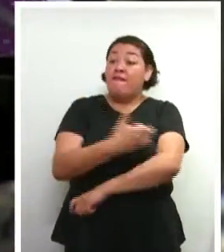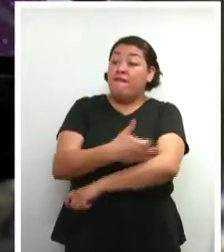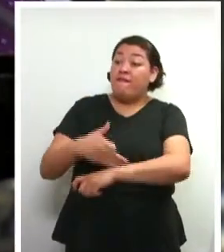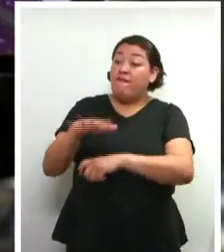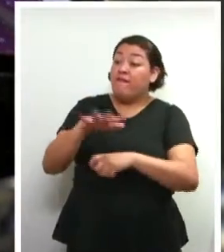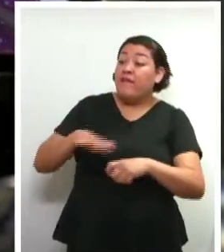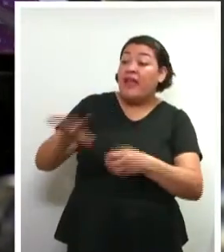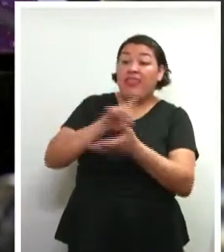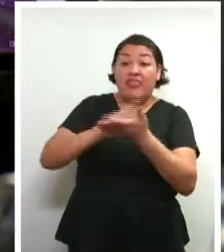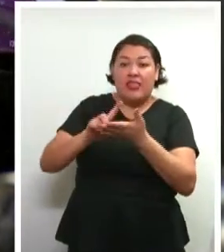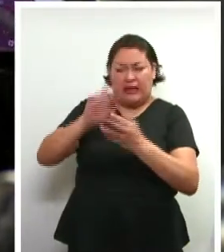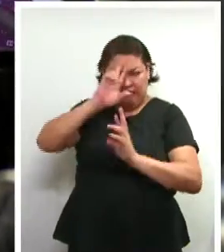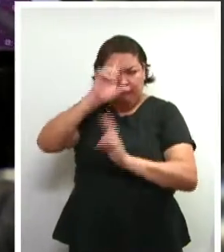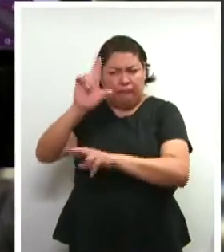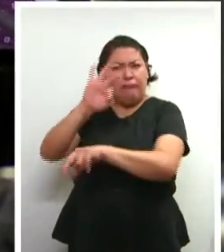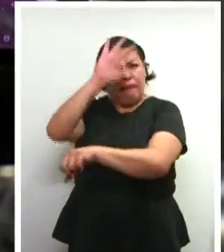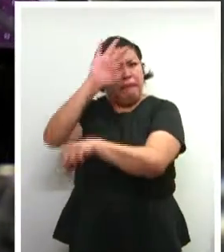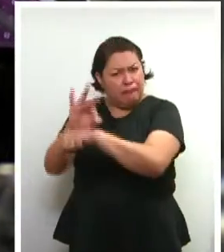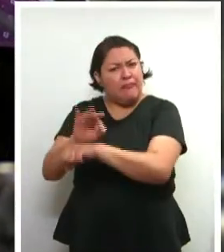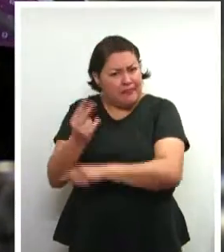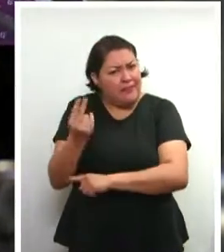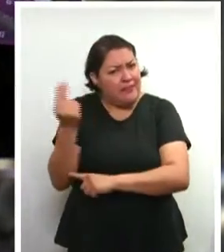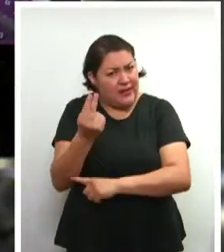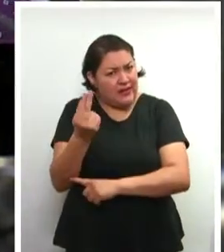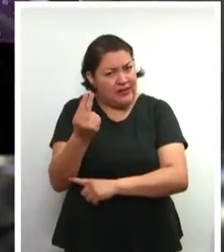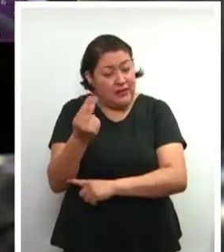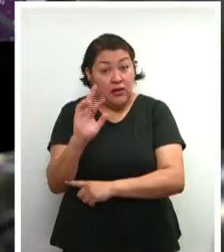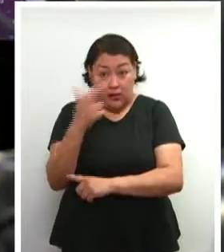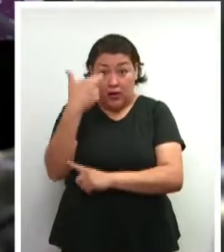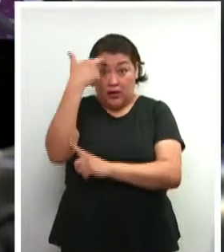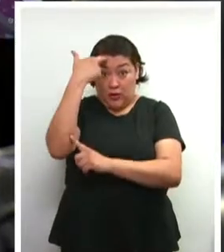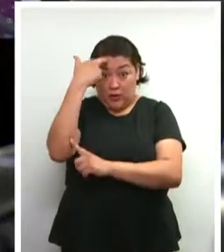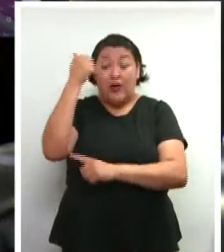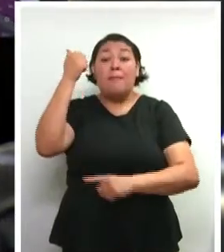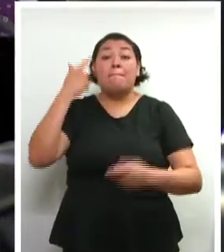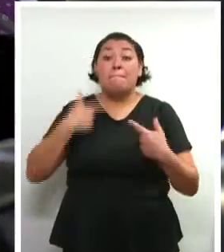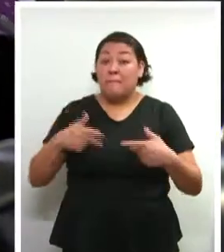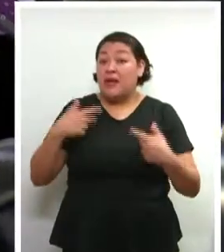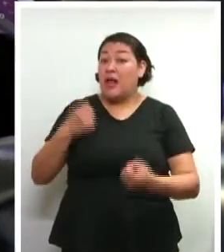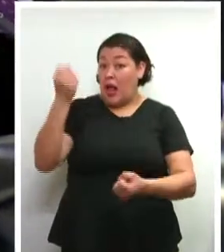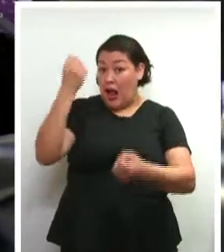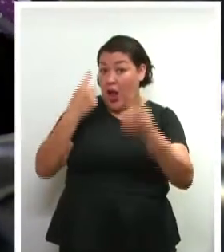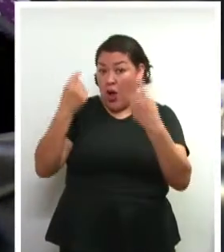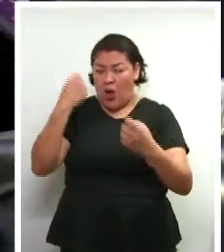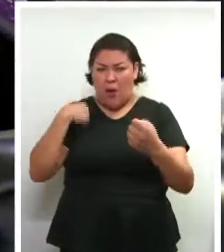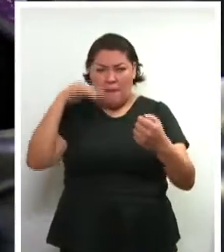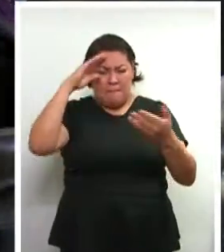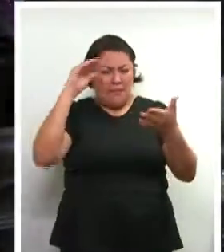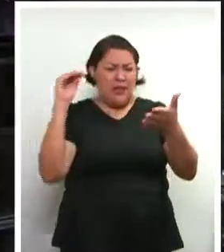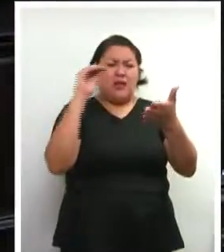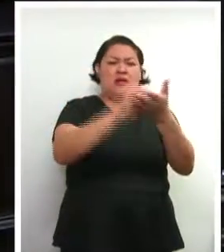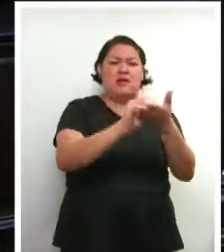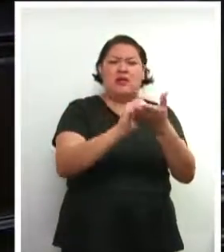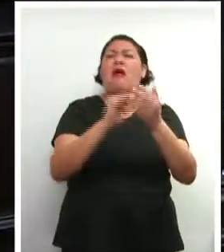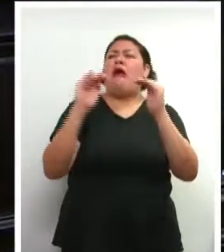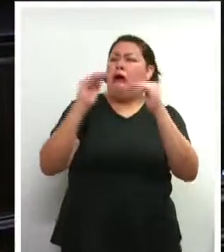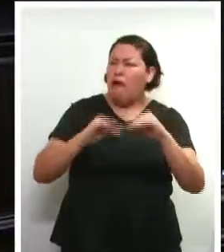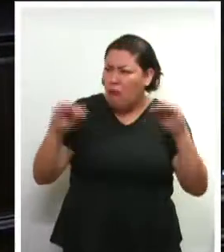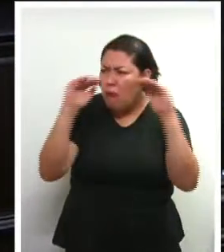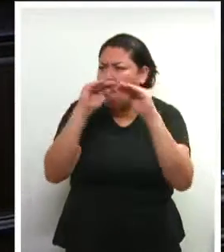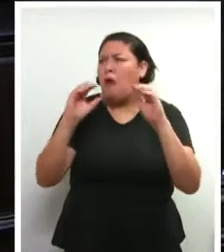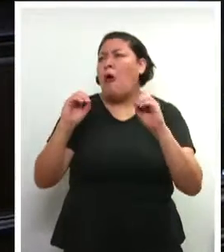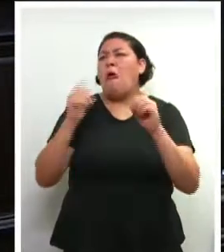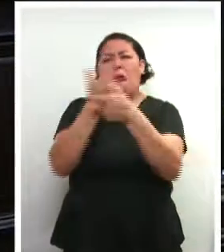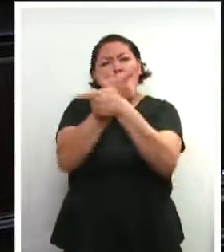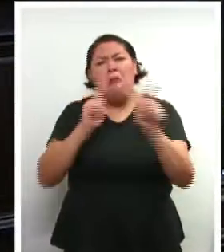de derechos. Es importante señalar que hay malinterpretaciones sobre las libertades y las igualdades. Es